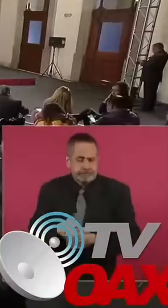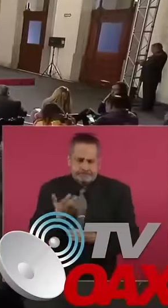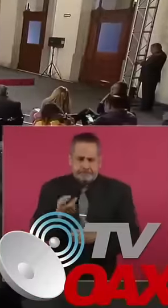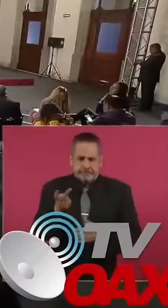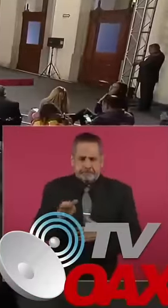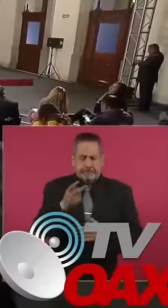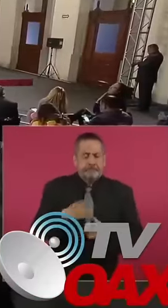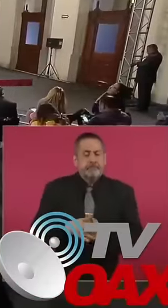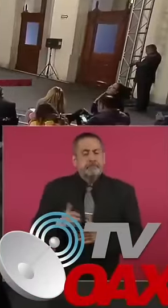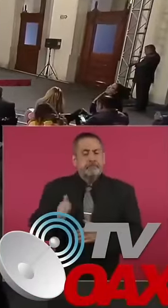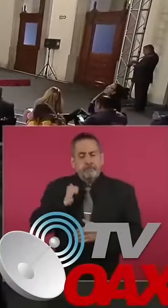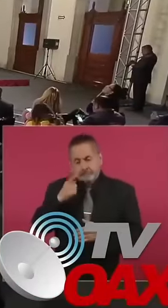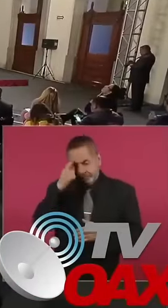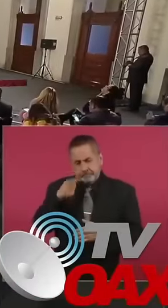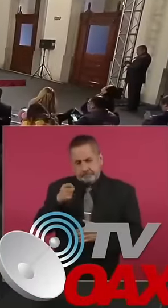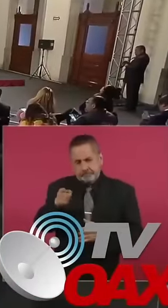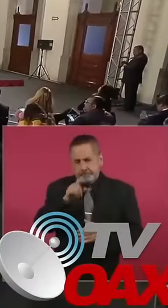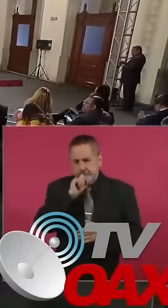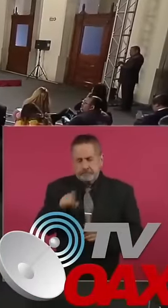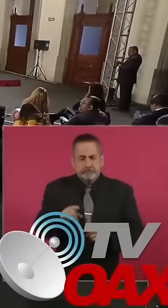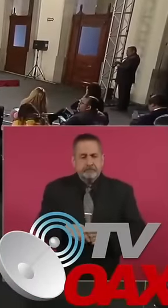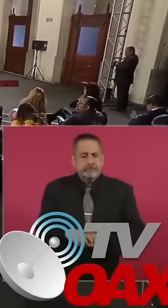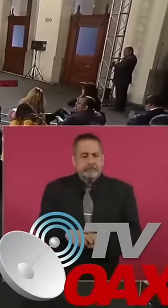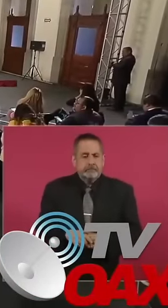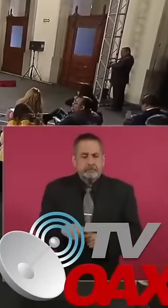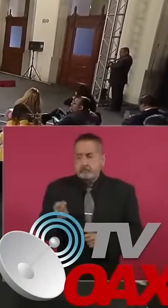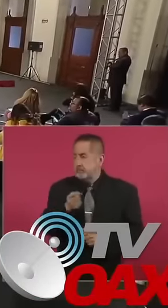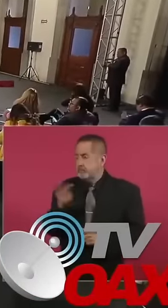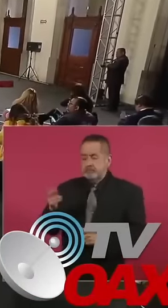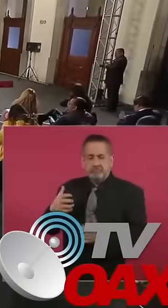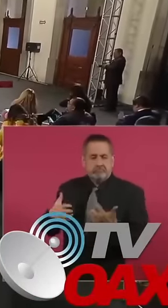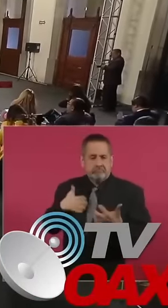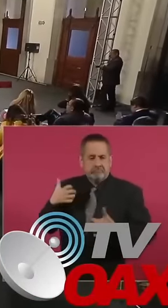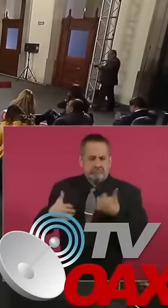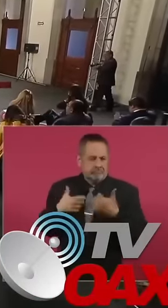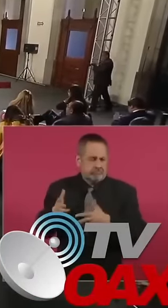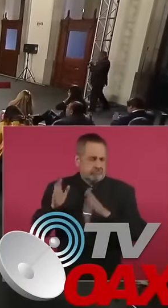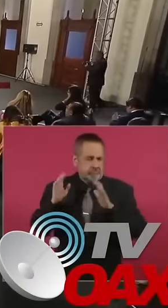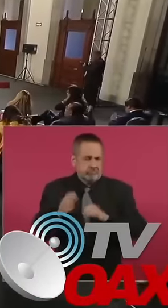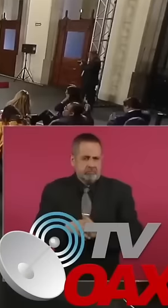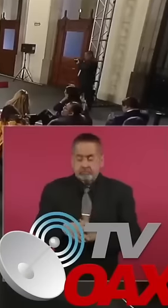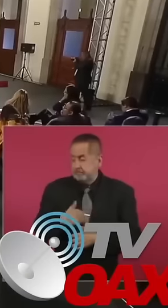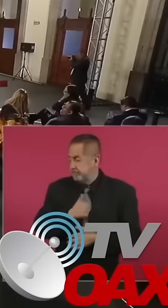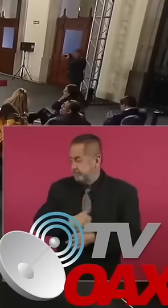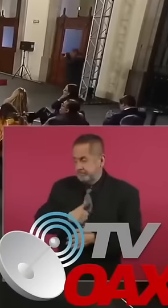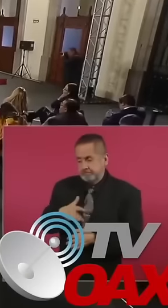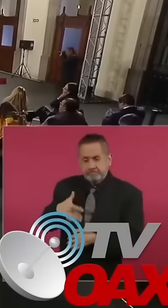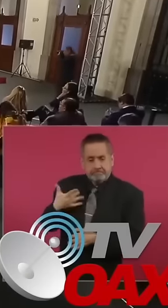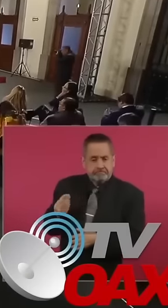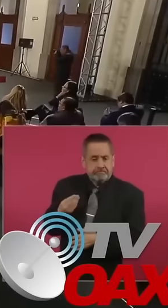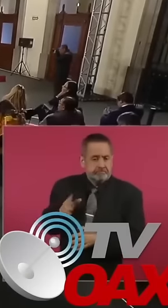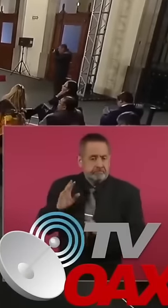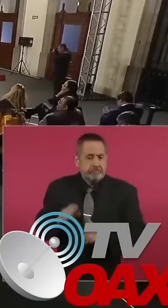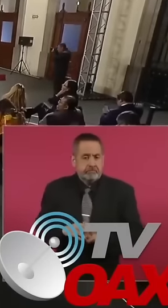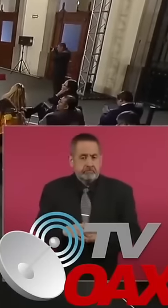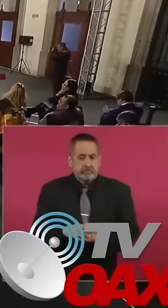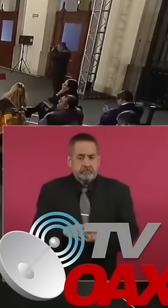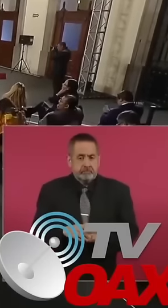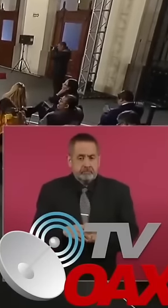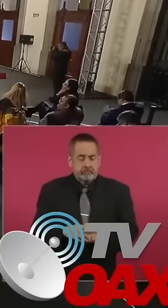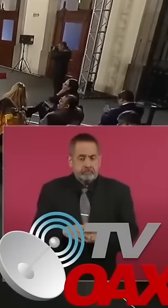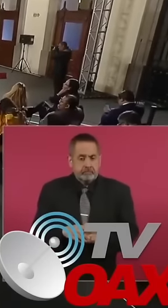Y aprovecho también aunque algunos de mis compañeros se puedan enojar, cosa que lamento, este